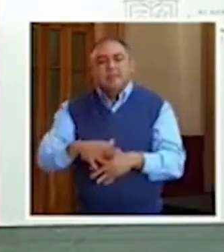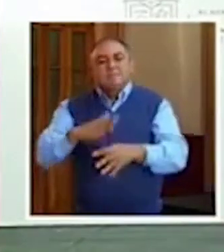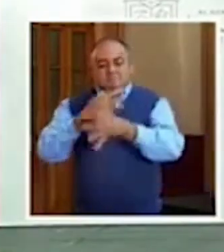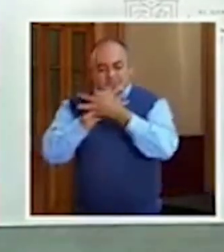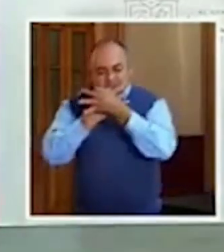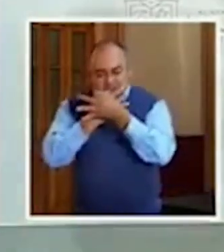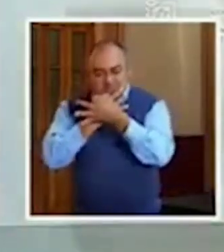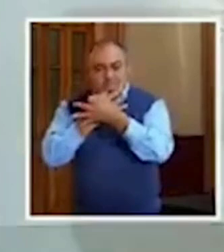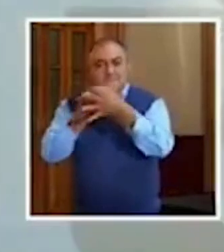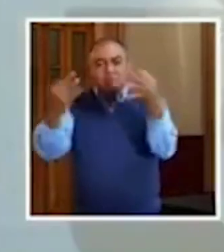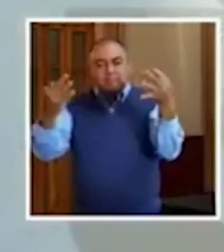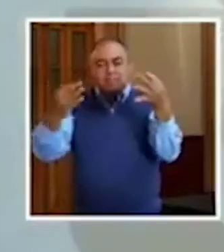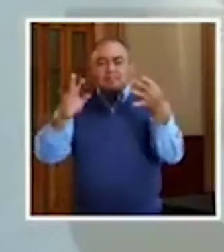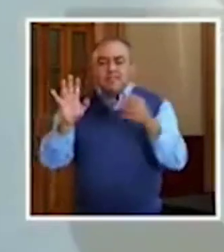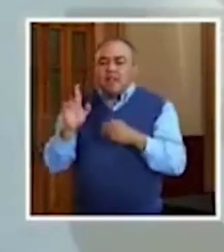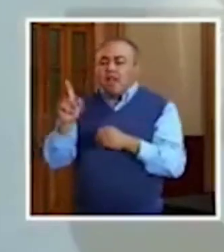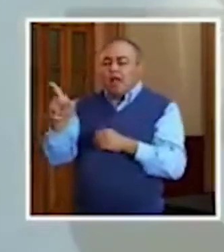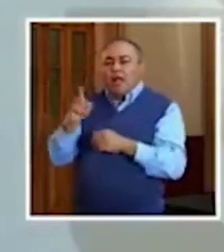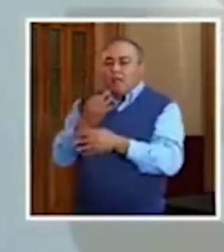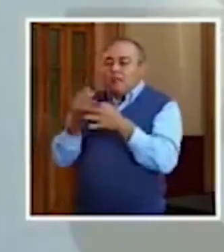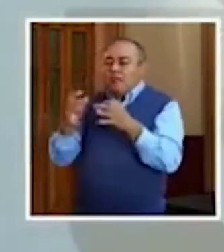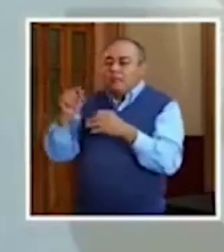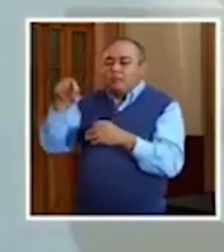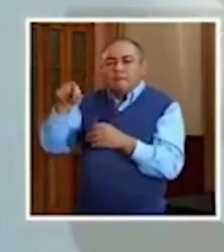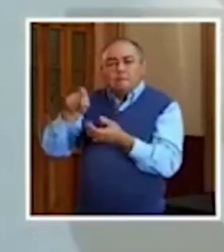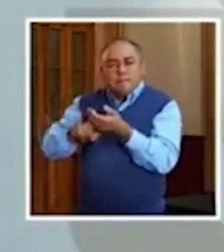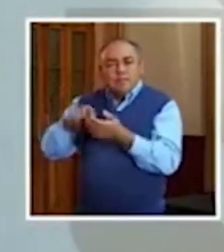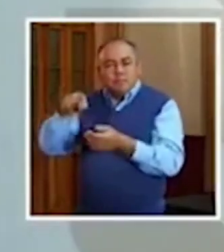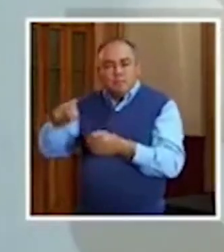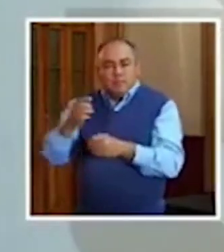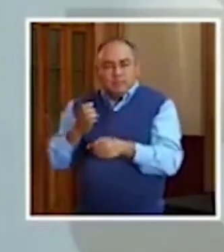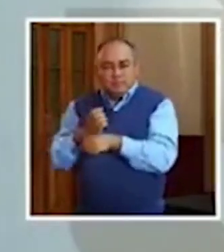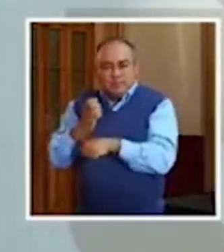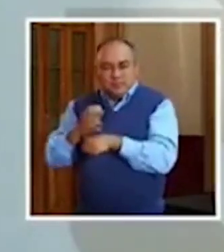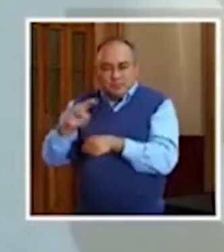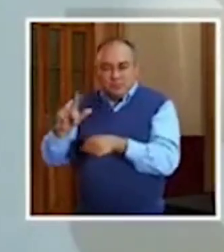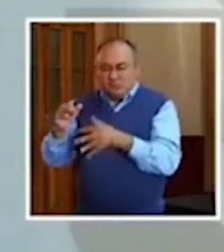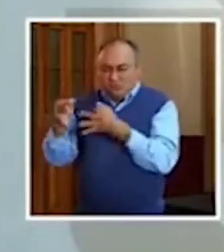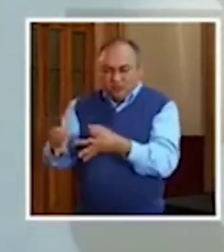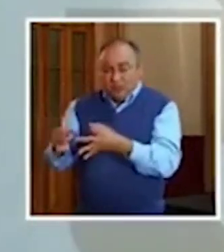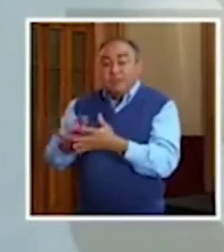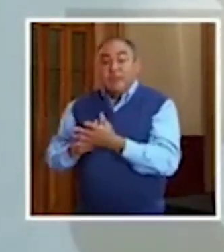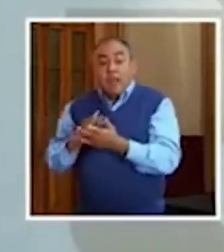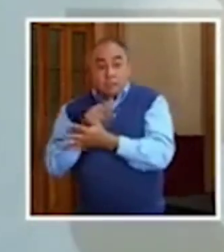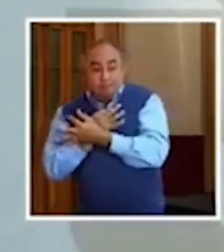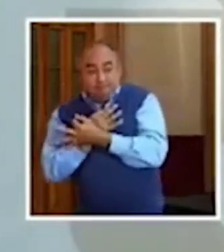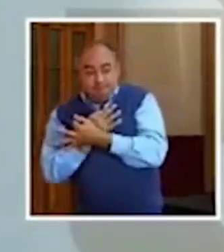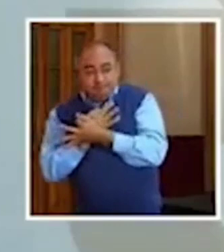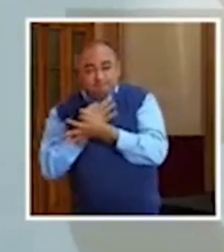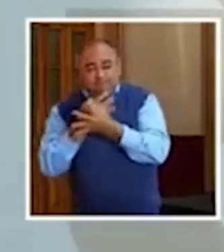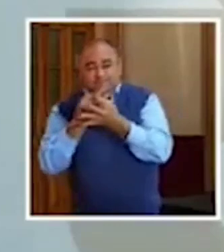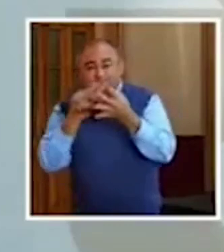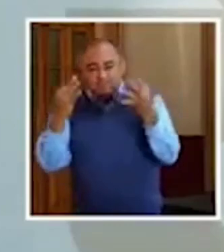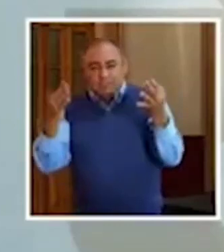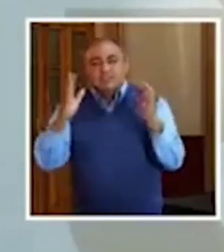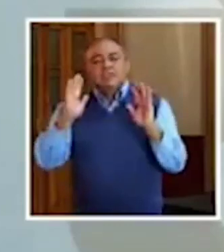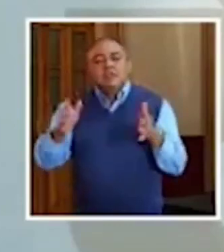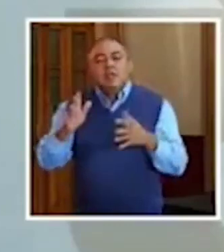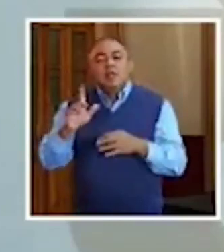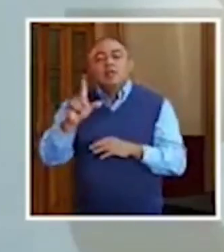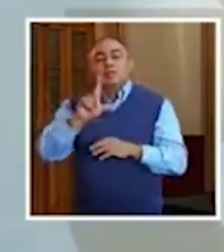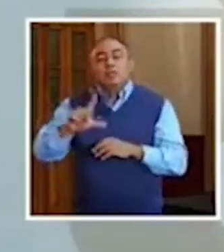en el Diario Oficial del Estado el regreso a clases el lunes